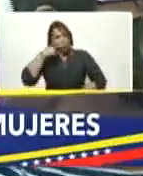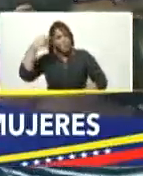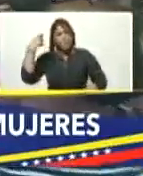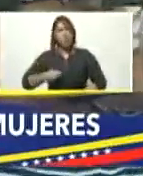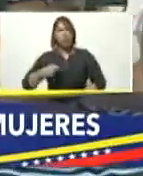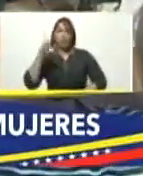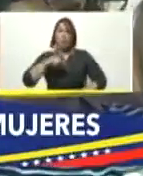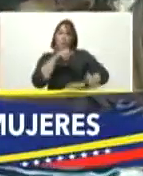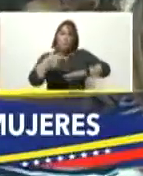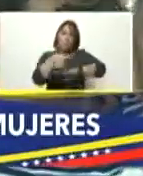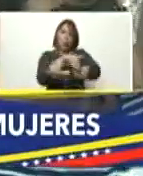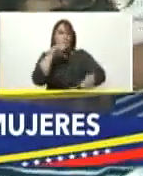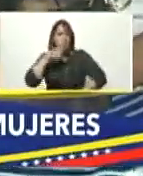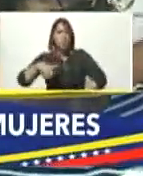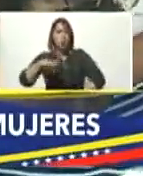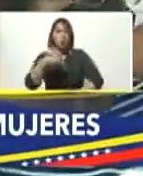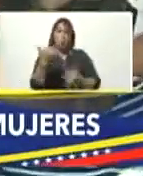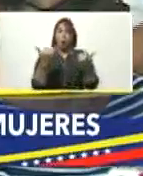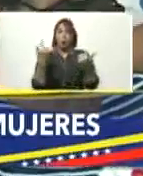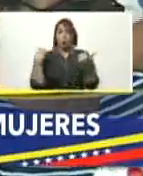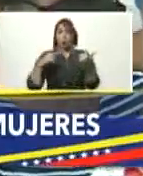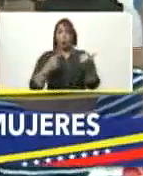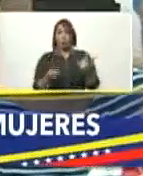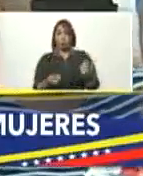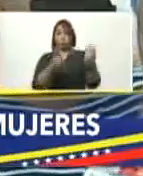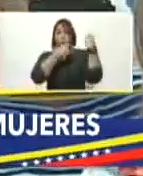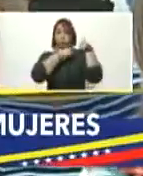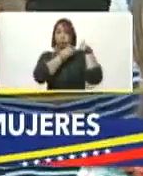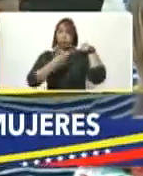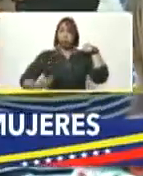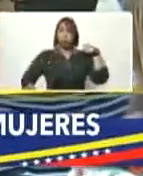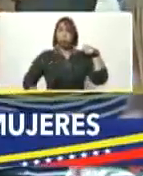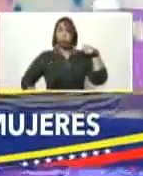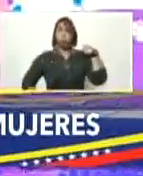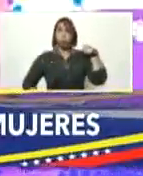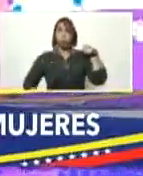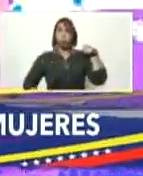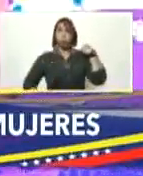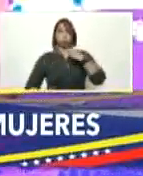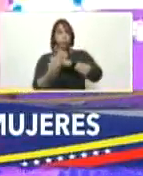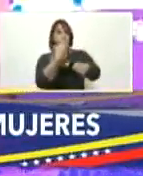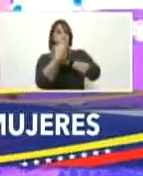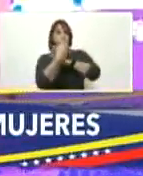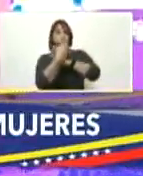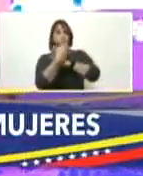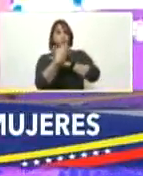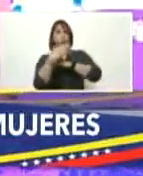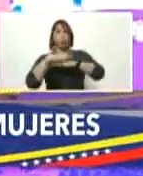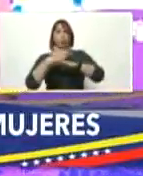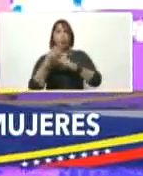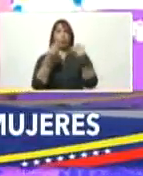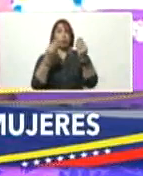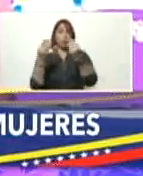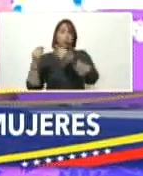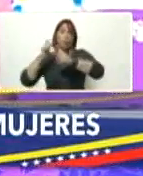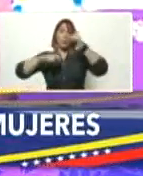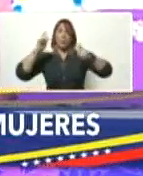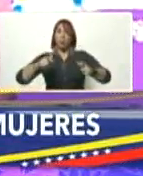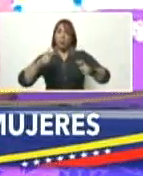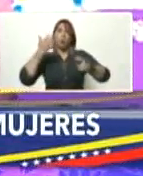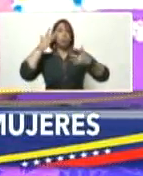pie, ahora que soy presidente, y además me tengo que cuidar, porque hay un poco de gente por